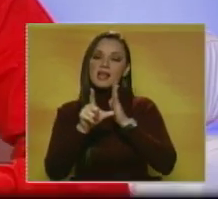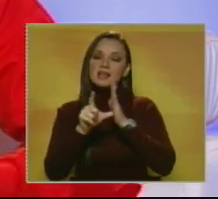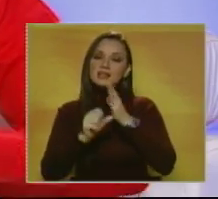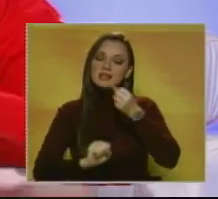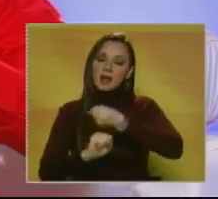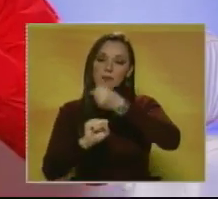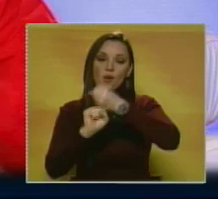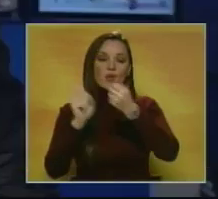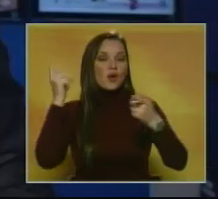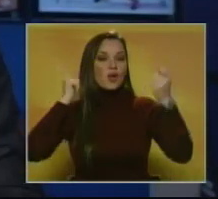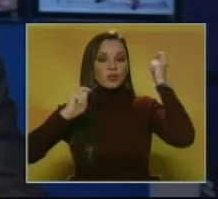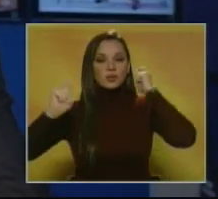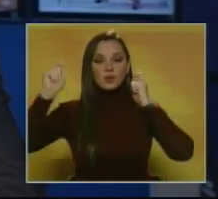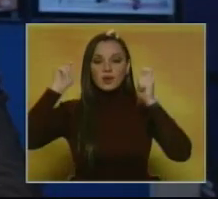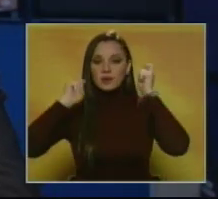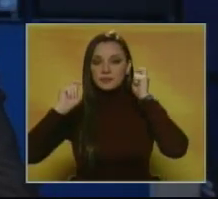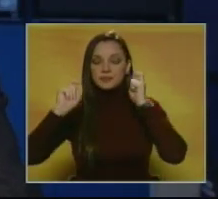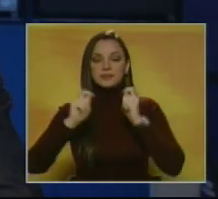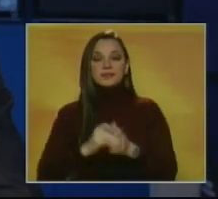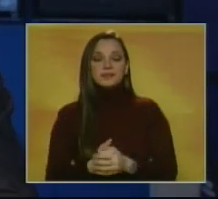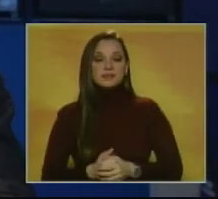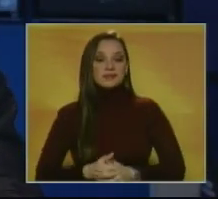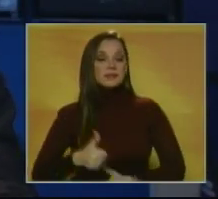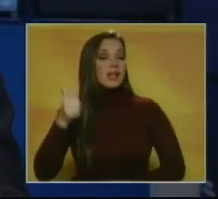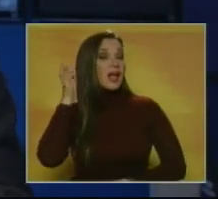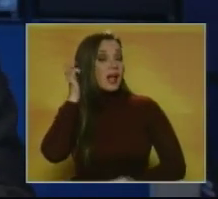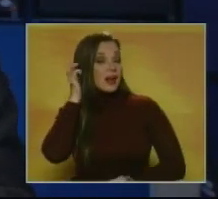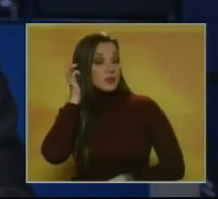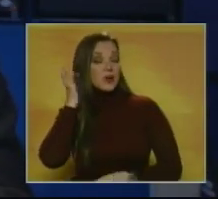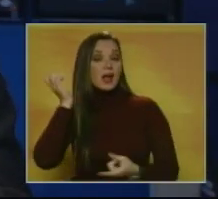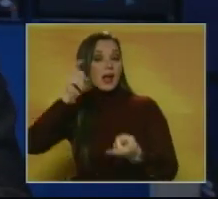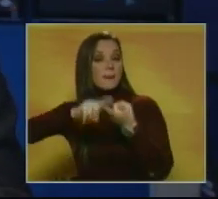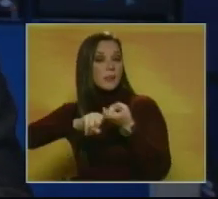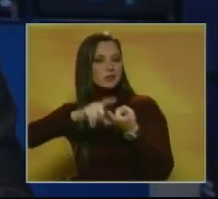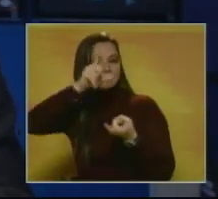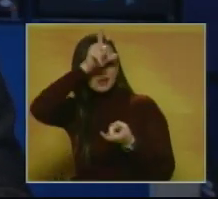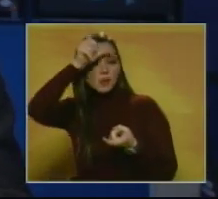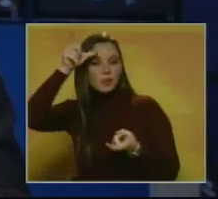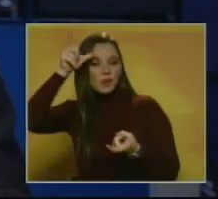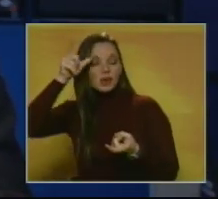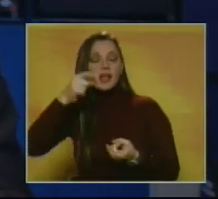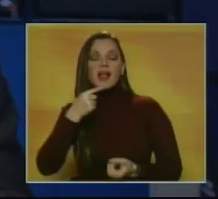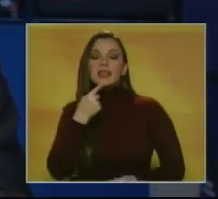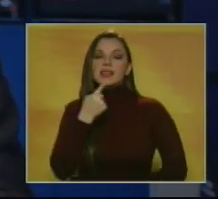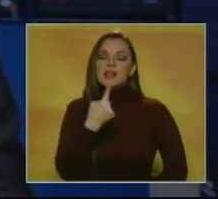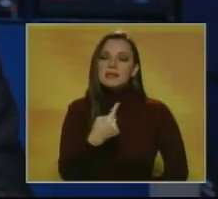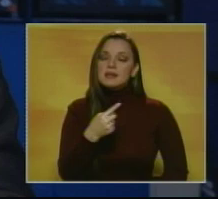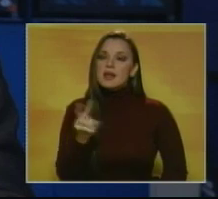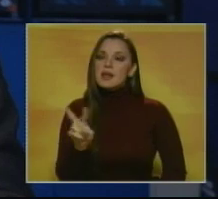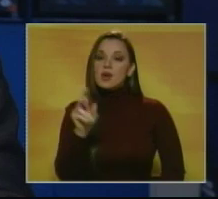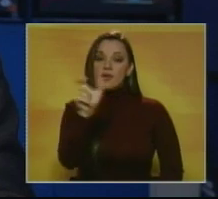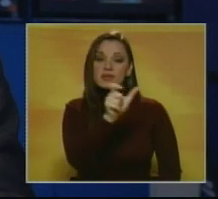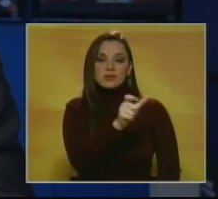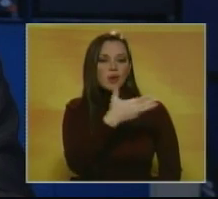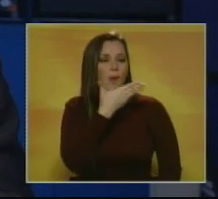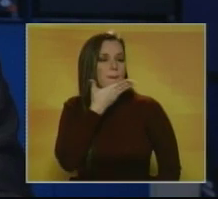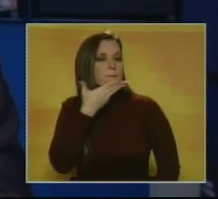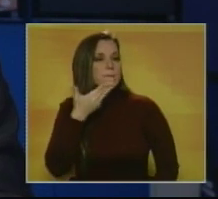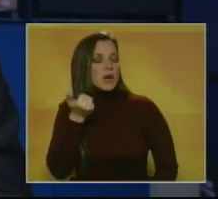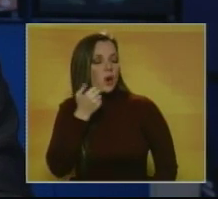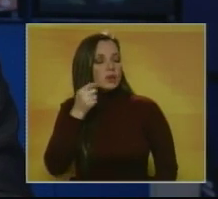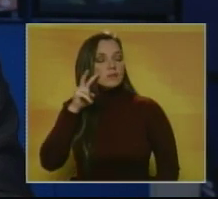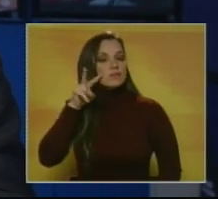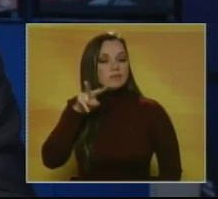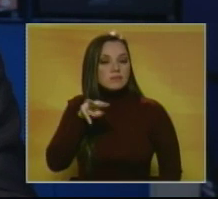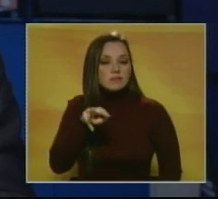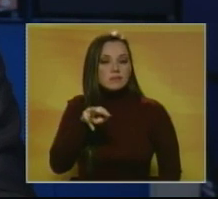productividad en la región. Lilian Tintori, esposa de Leopoldo López, asegura que los venezolanos serán los mejores observadores en las elecciones del 6